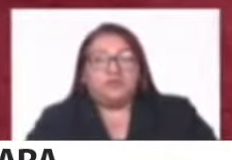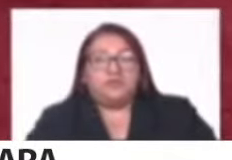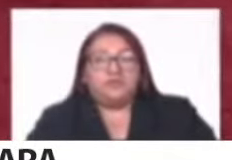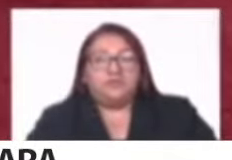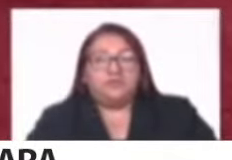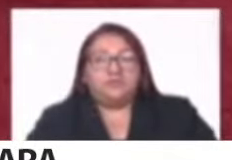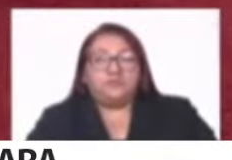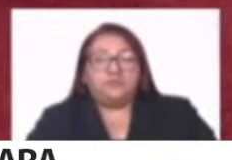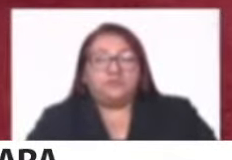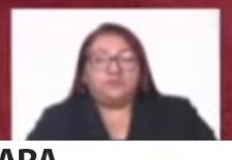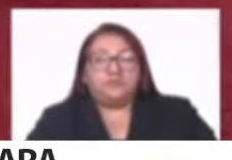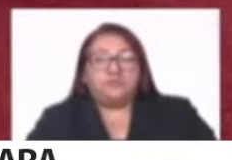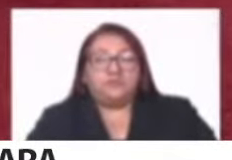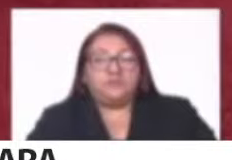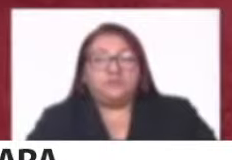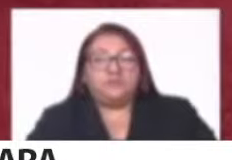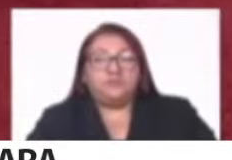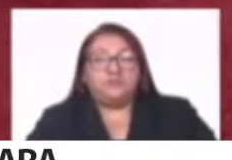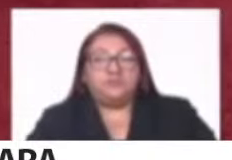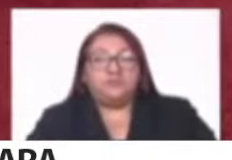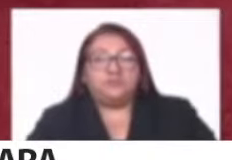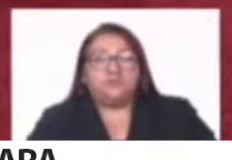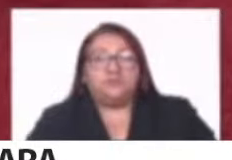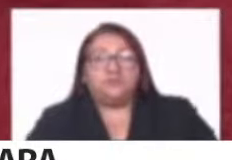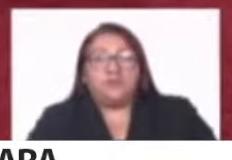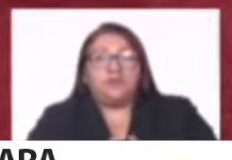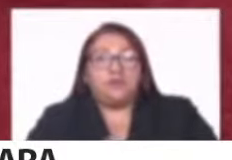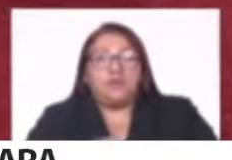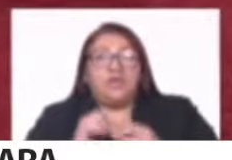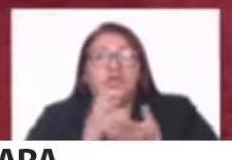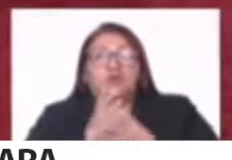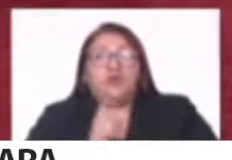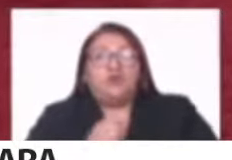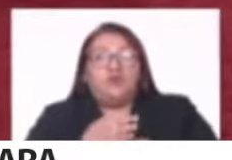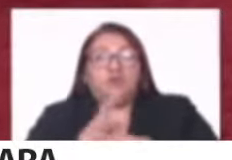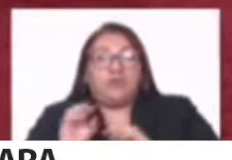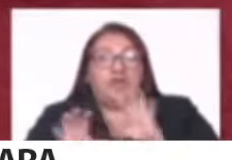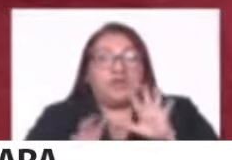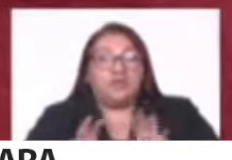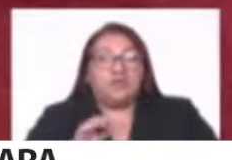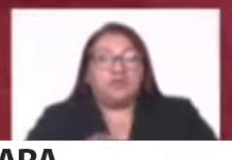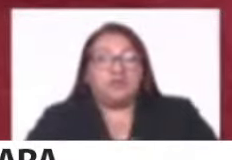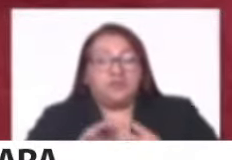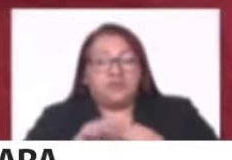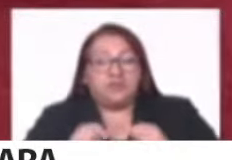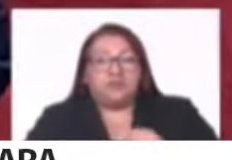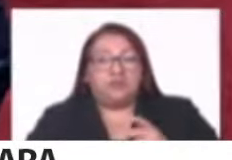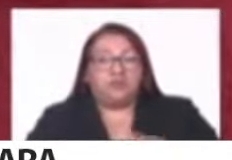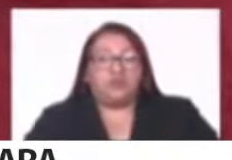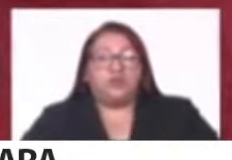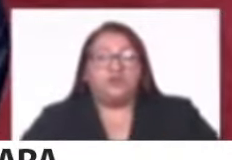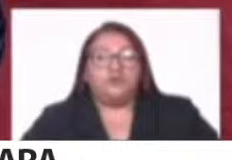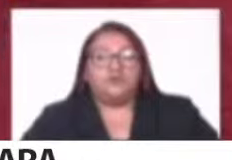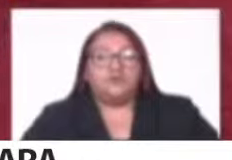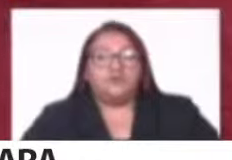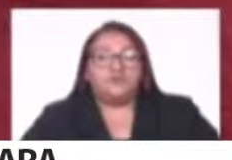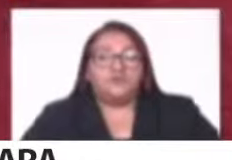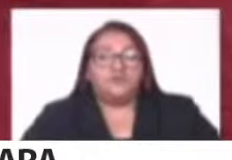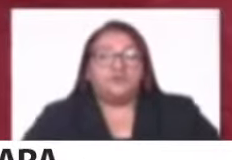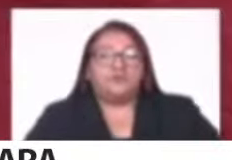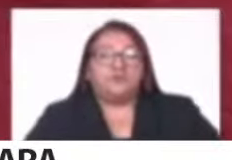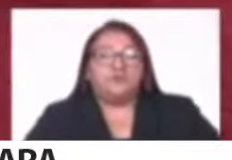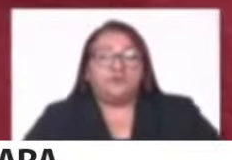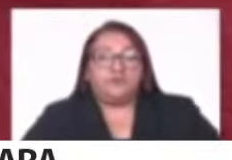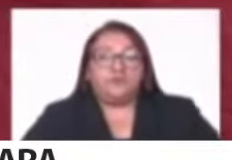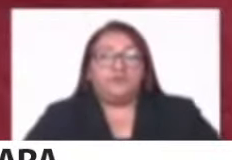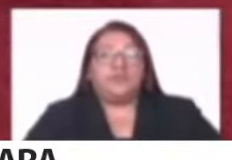Asimismo, señores congresistas, las escuelas de formación artística, y quería hacer una mención especial a este punto, tiene un crecimiento